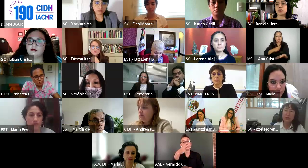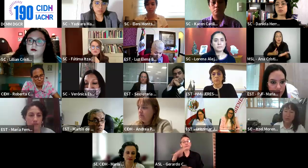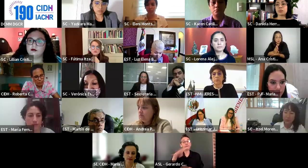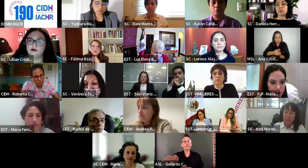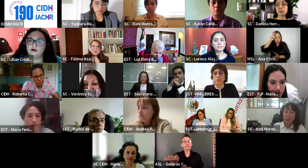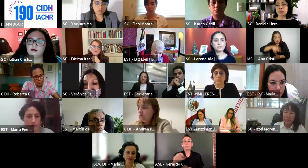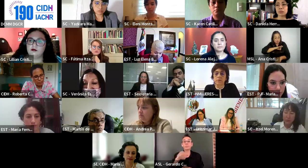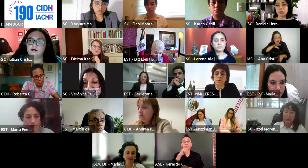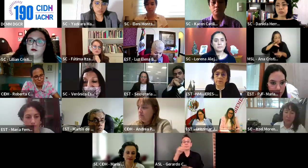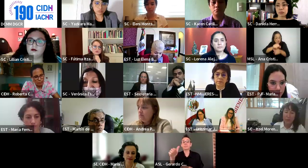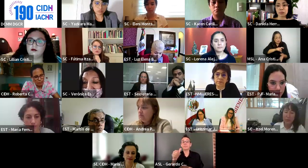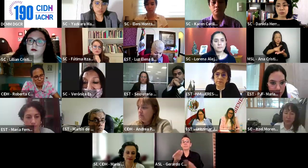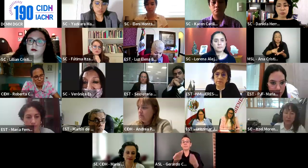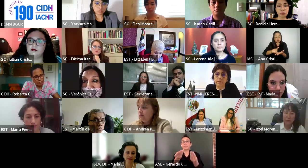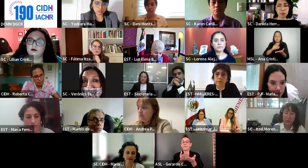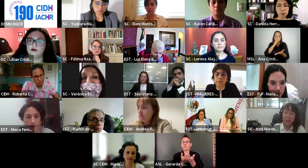derechos.